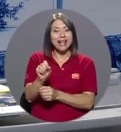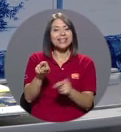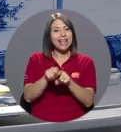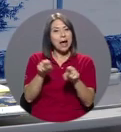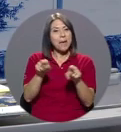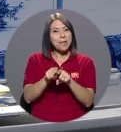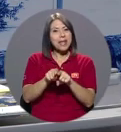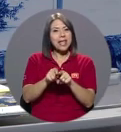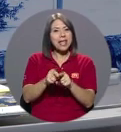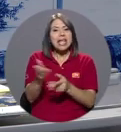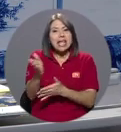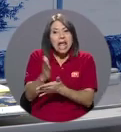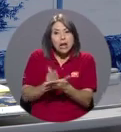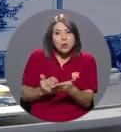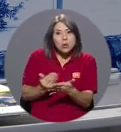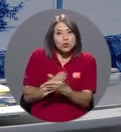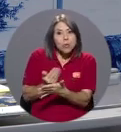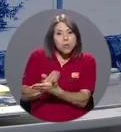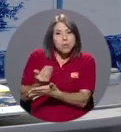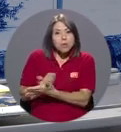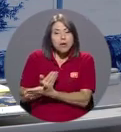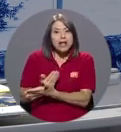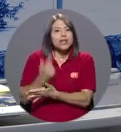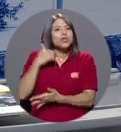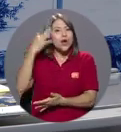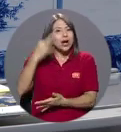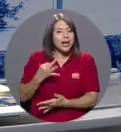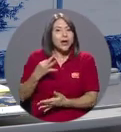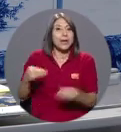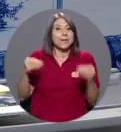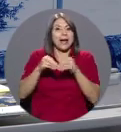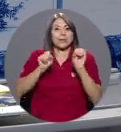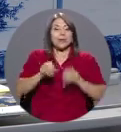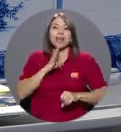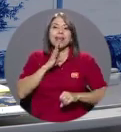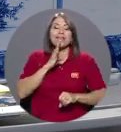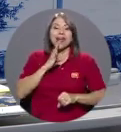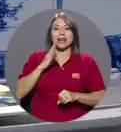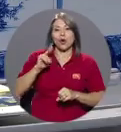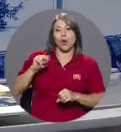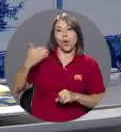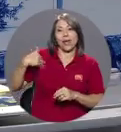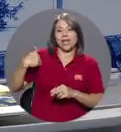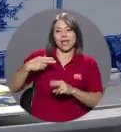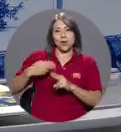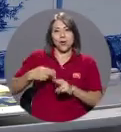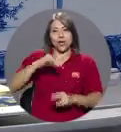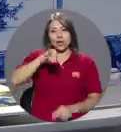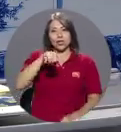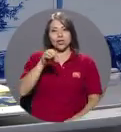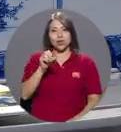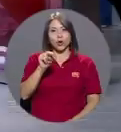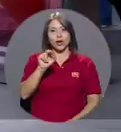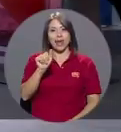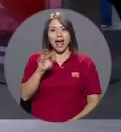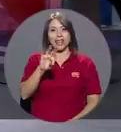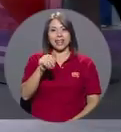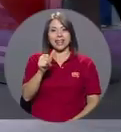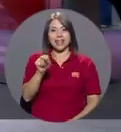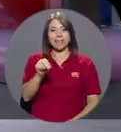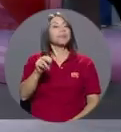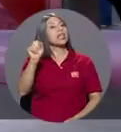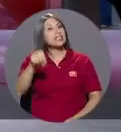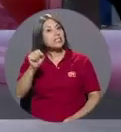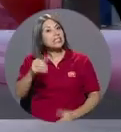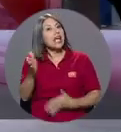ostras también, y hay algunas especies incipientes de las cuales yo creo que nos puede hablar más el compañero Jonathan, que trabaja con algunas de ellas.